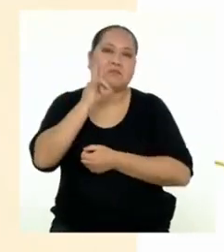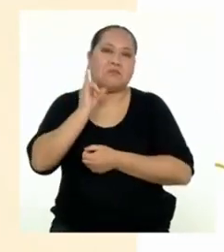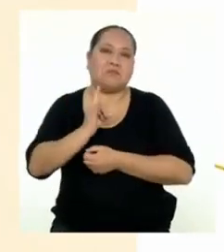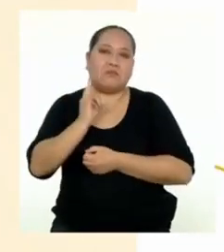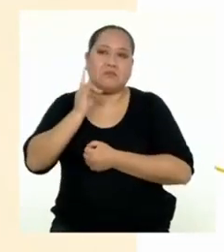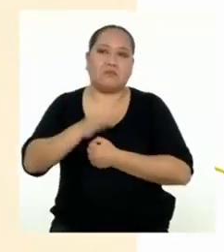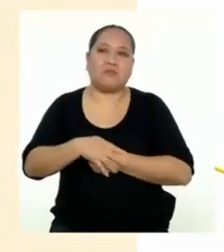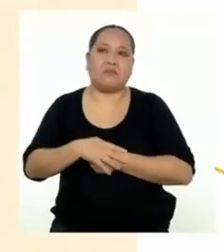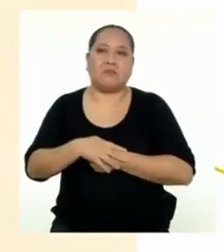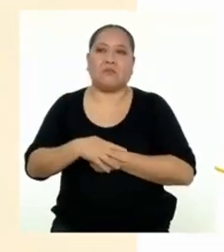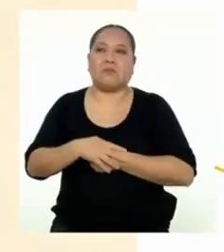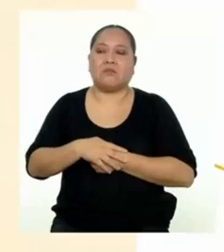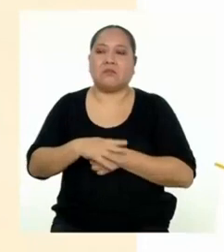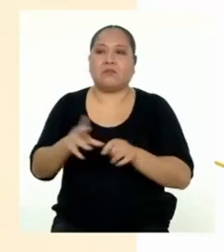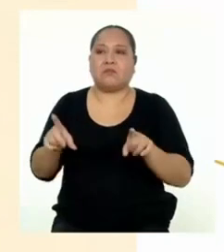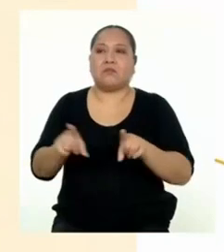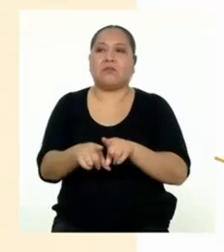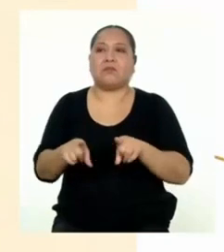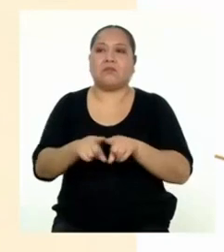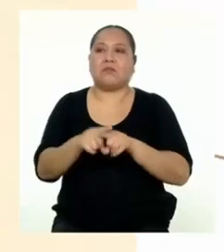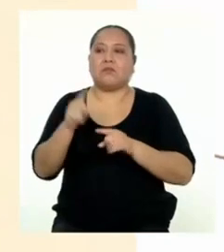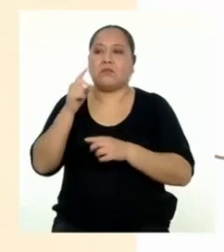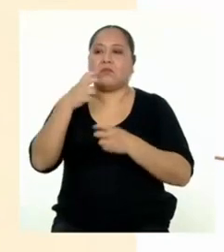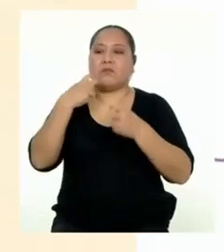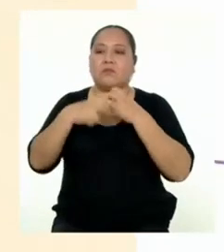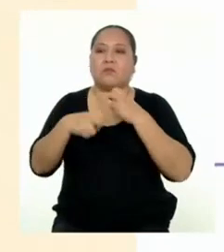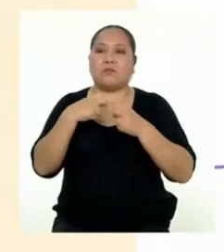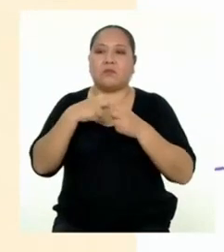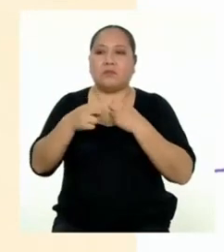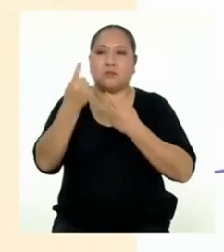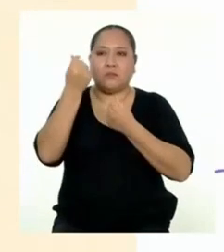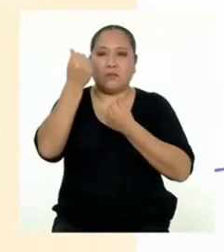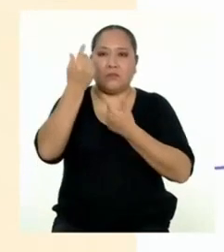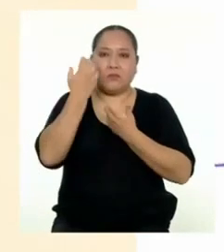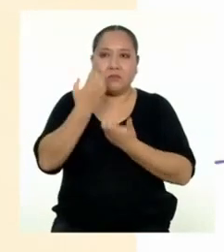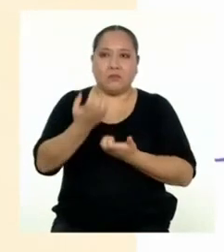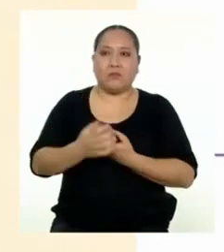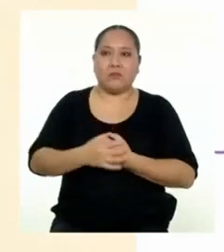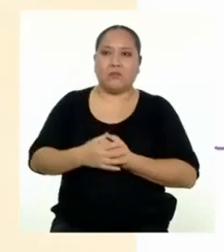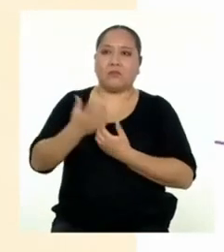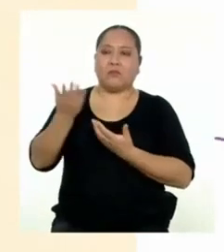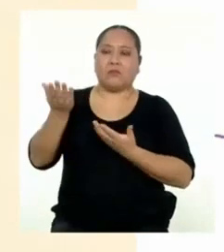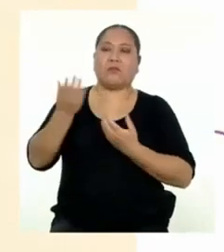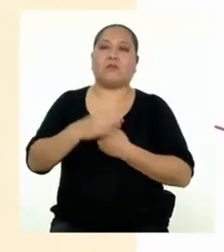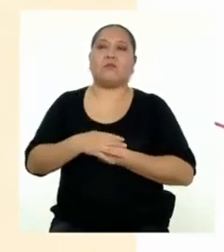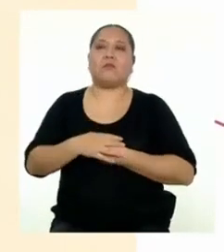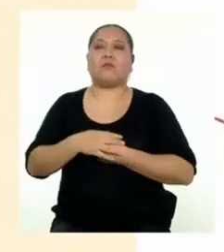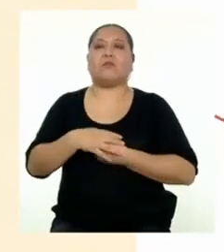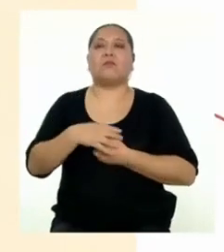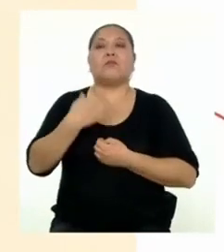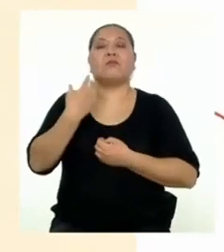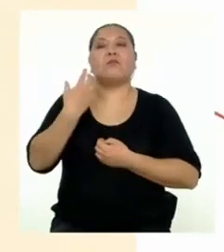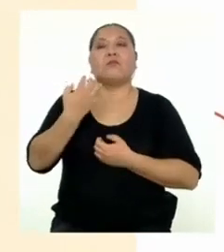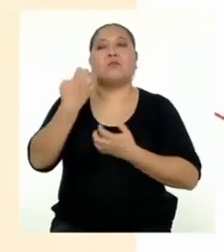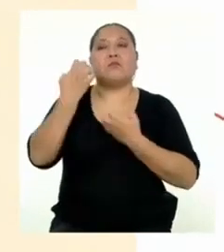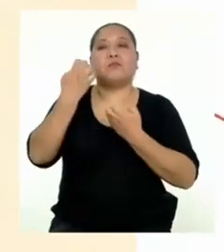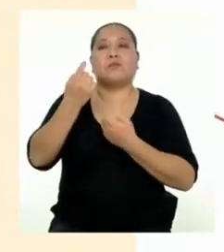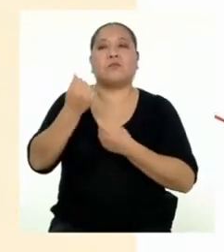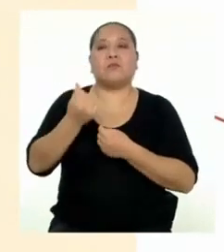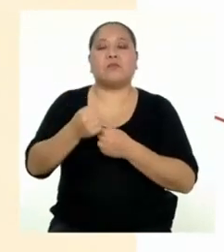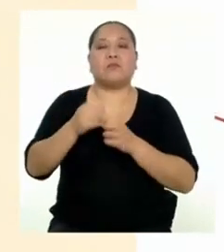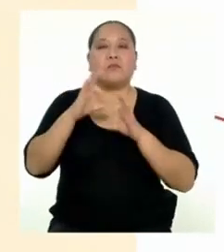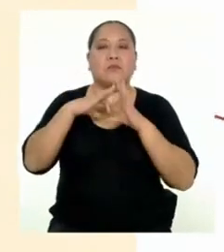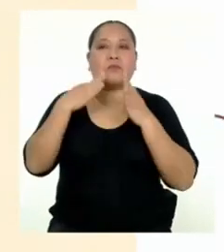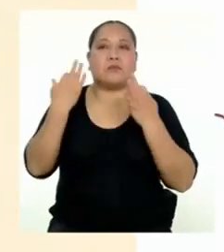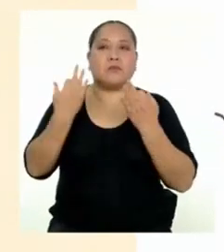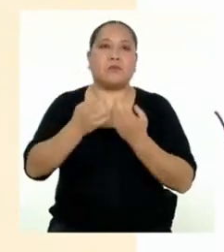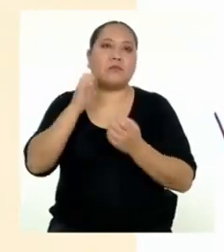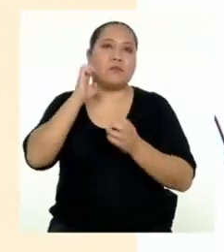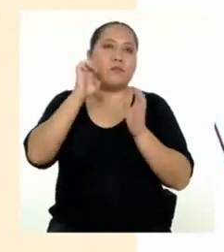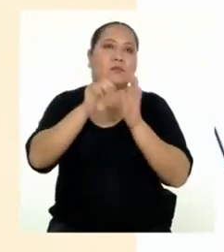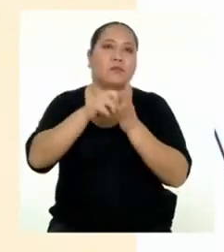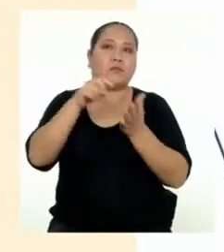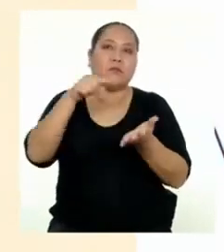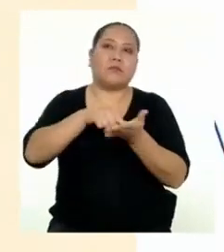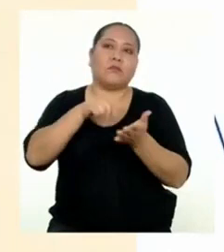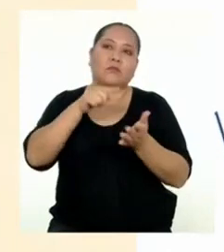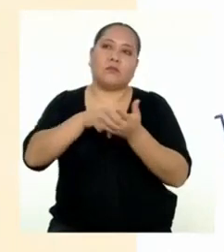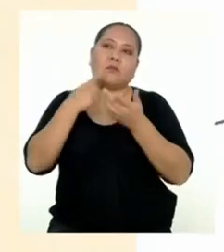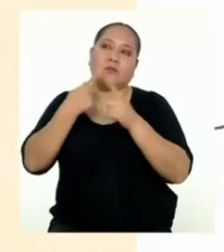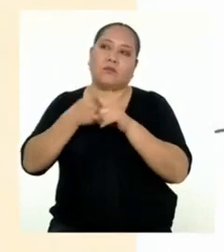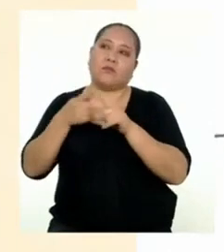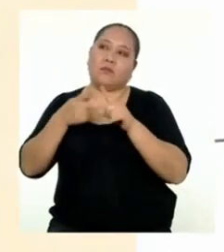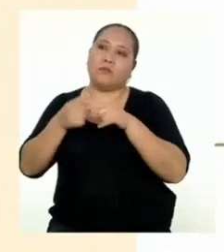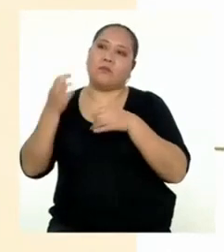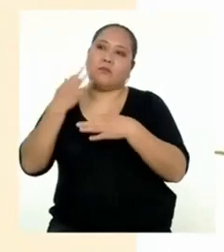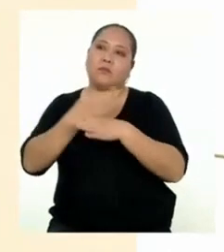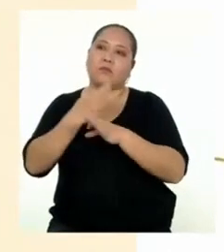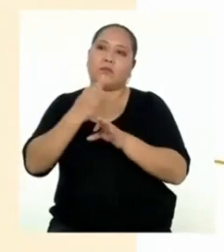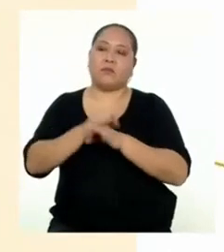con urgencia. Además de los problemas económicos que esto puede ocasionar en la economía de las familias, como producir deudas de diversos